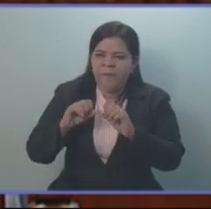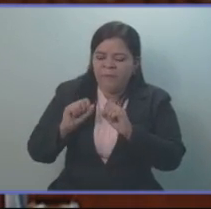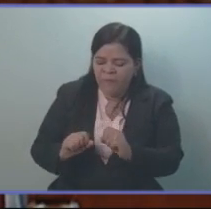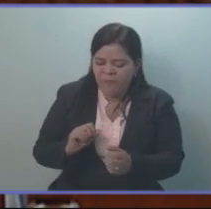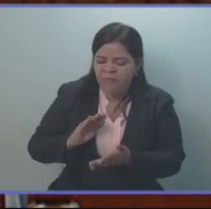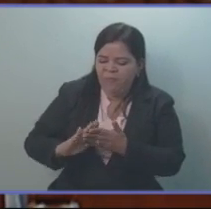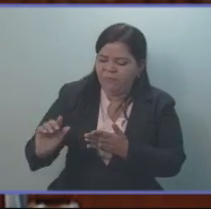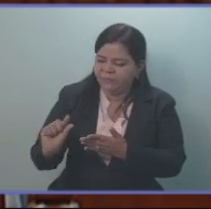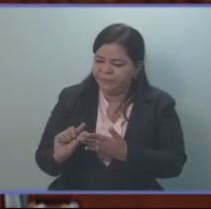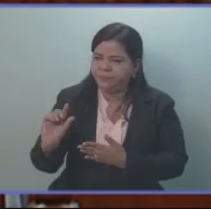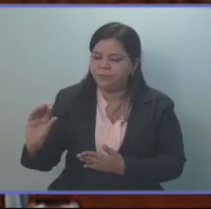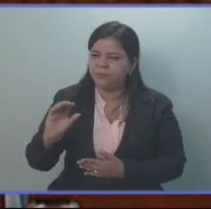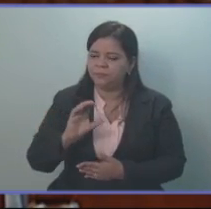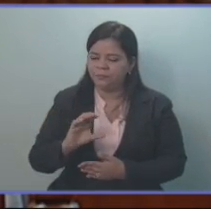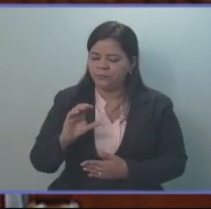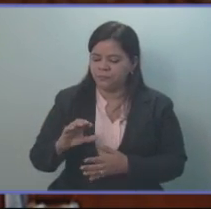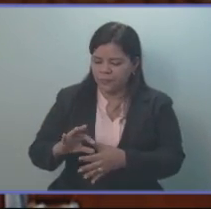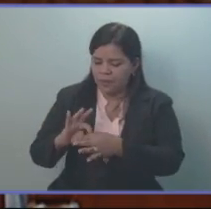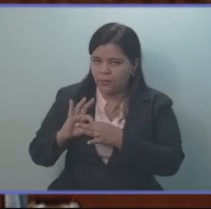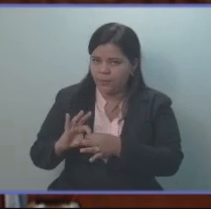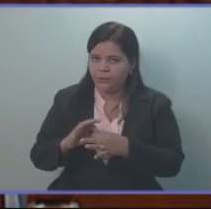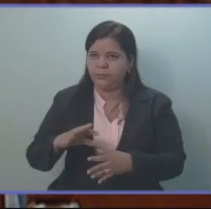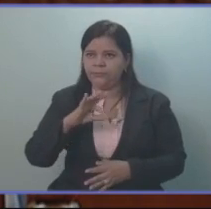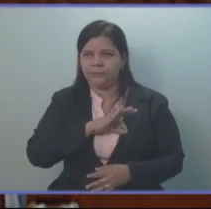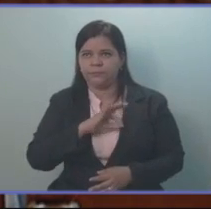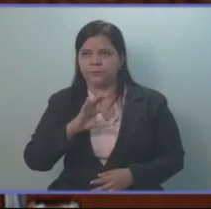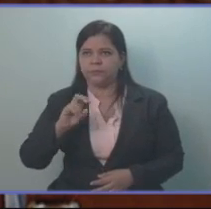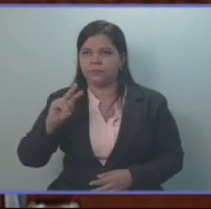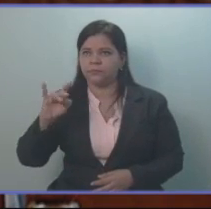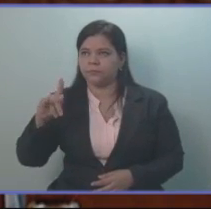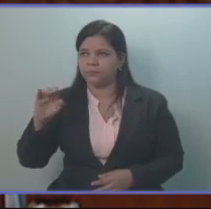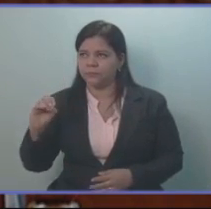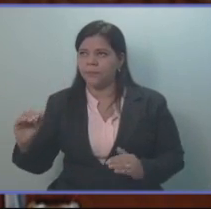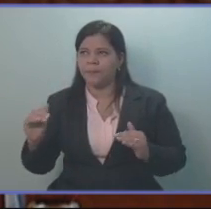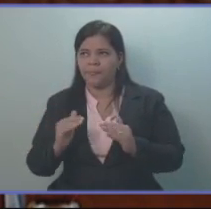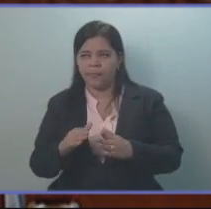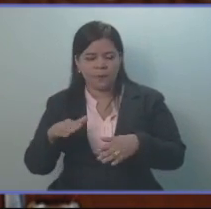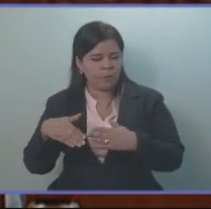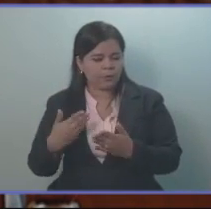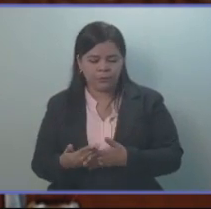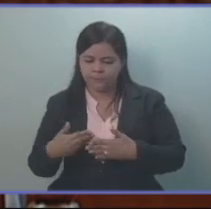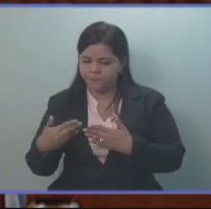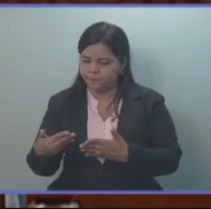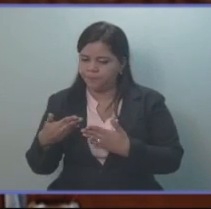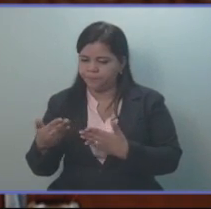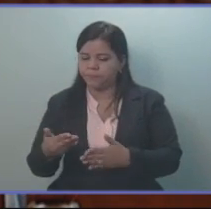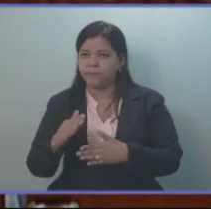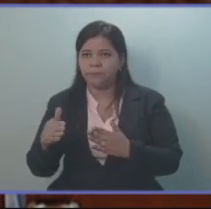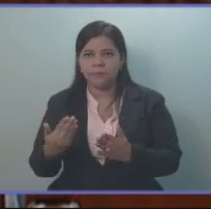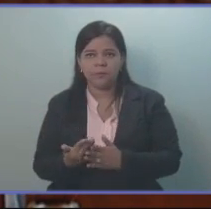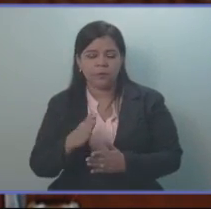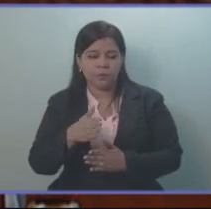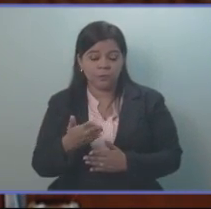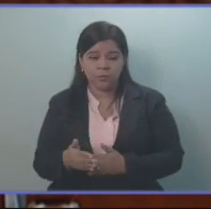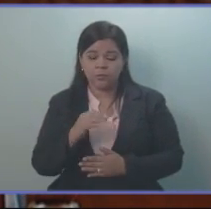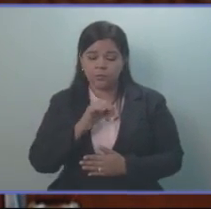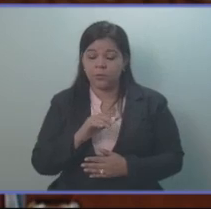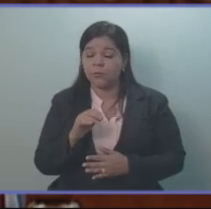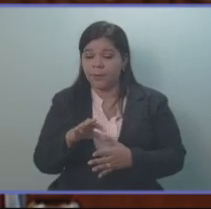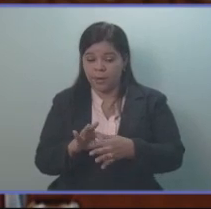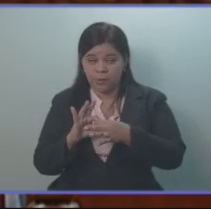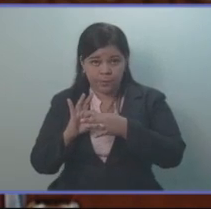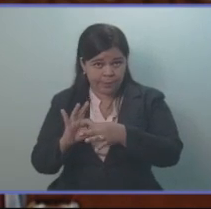del crédito de la CDAM a favor de Fonavipo, así como de las aportaciones que serán utilizadas por la